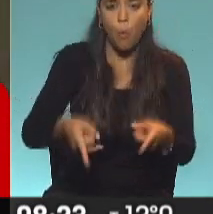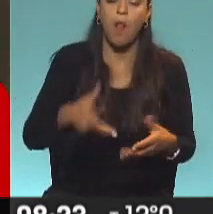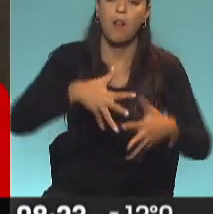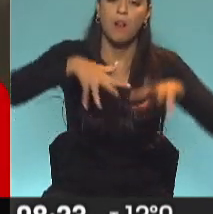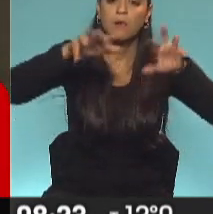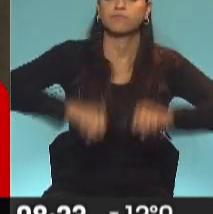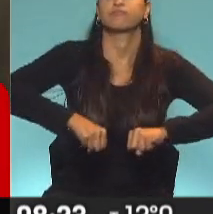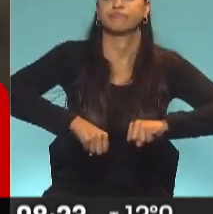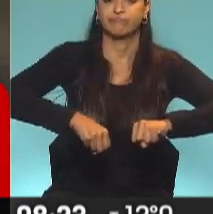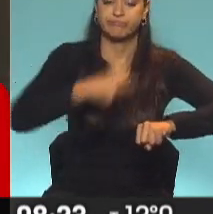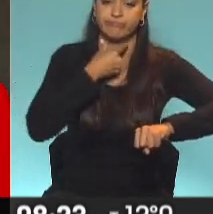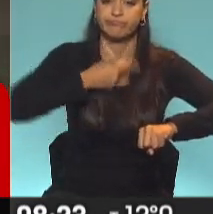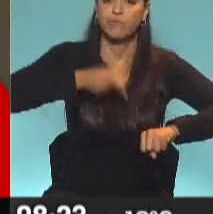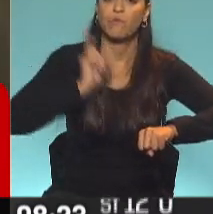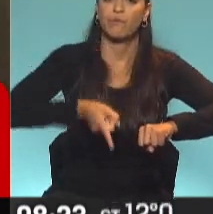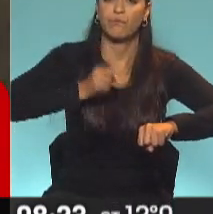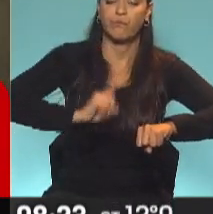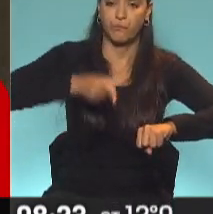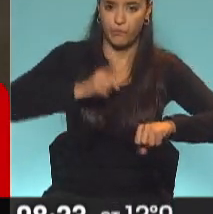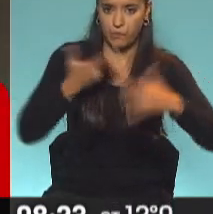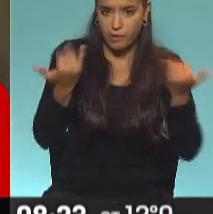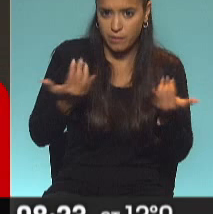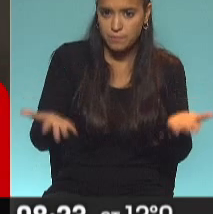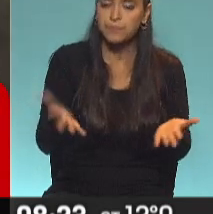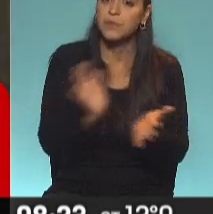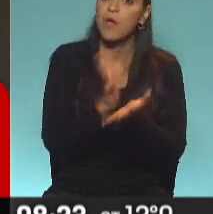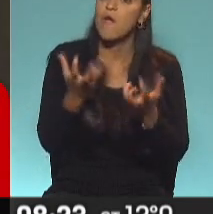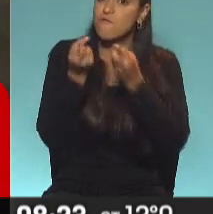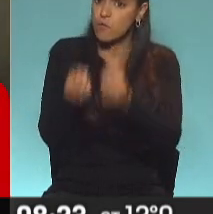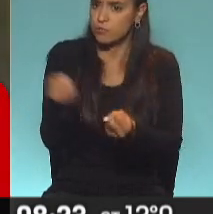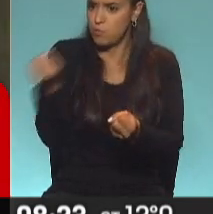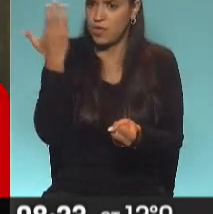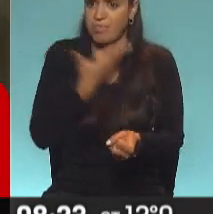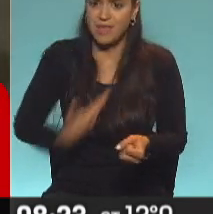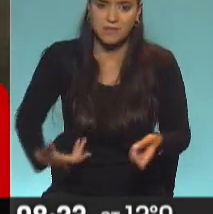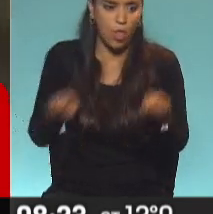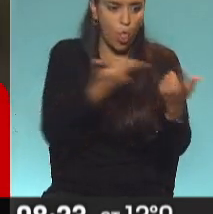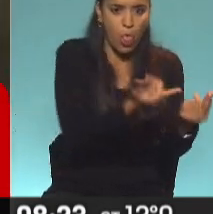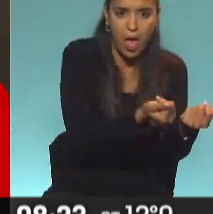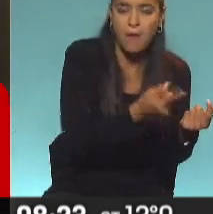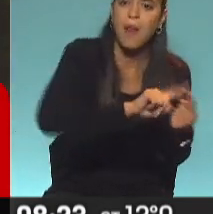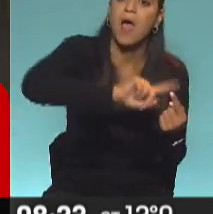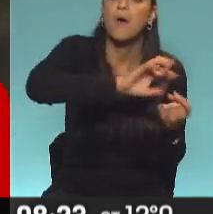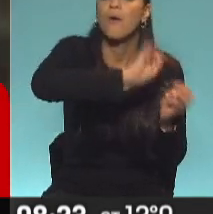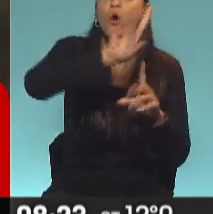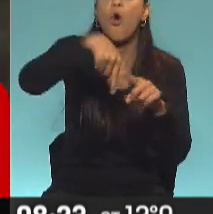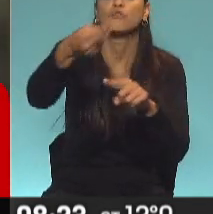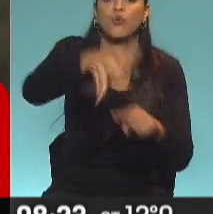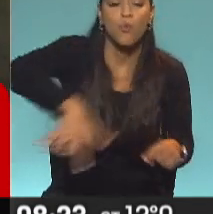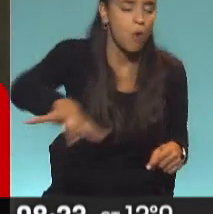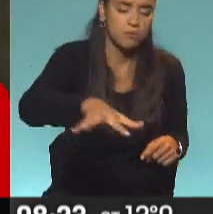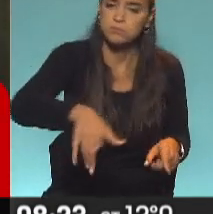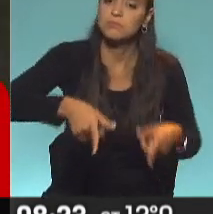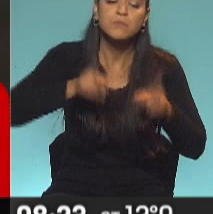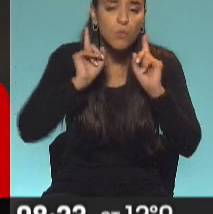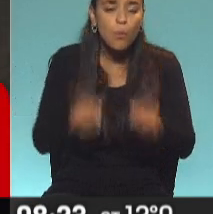que aparece siendo un esfuerzo importante del gobierno bonaerense, bueno,